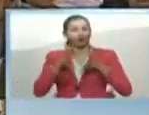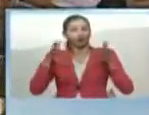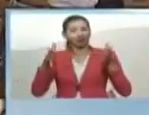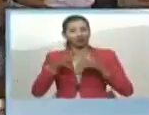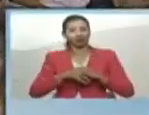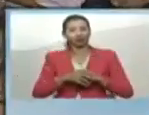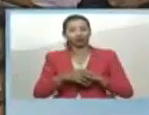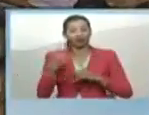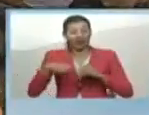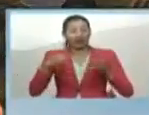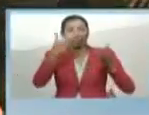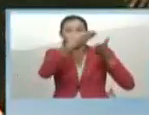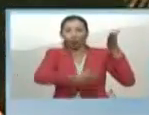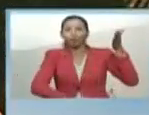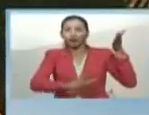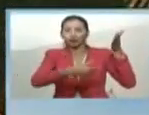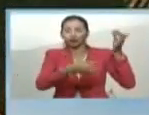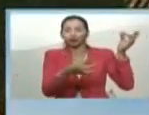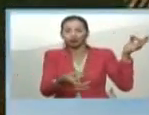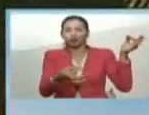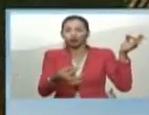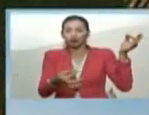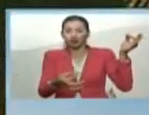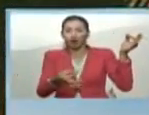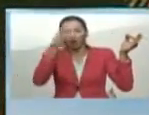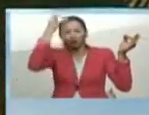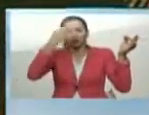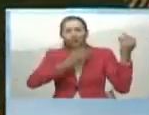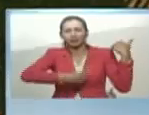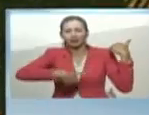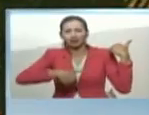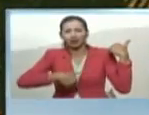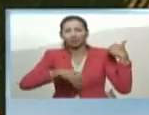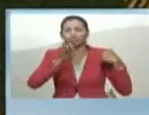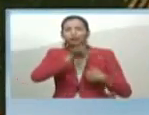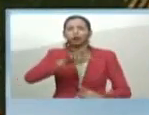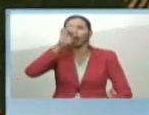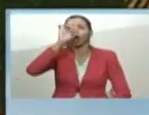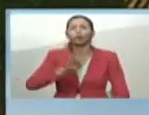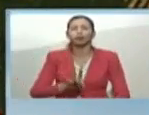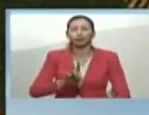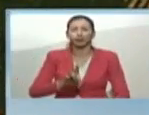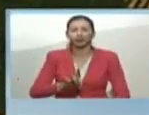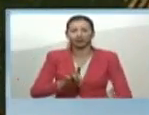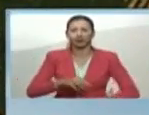el documento del Consejo presidencial para personas conapac